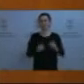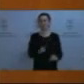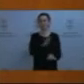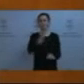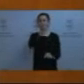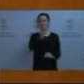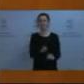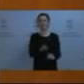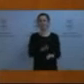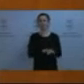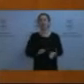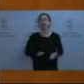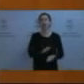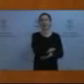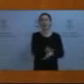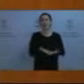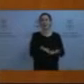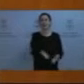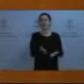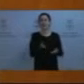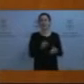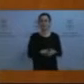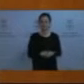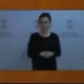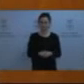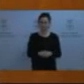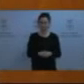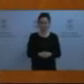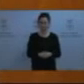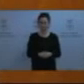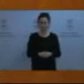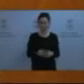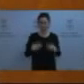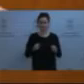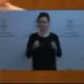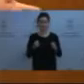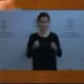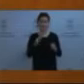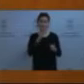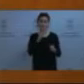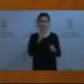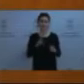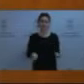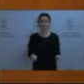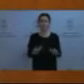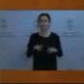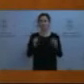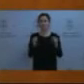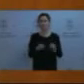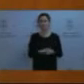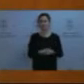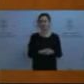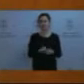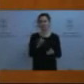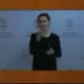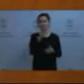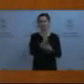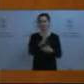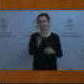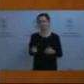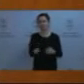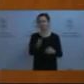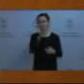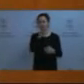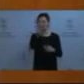40% las ayudas a atrias y a la sanidad vegetal. Por tanto, bueno, acabo con otro ejemplo que creo que